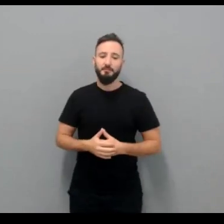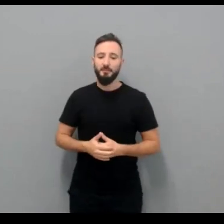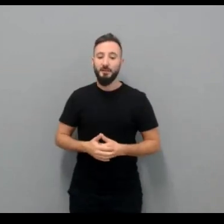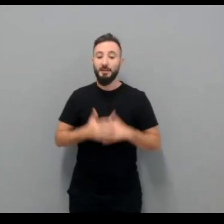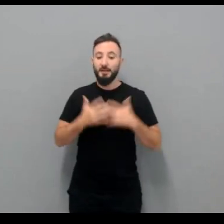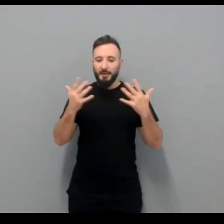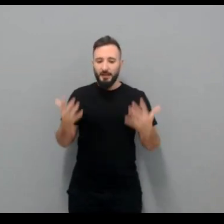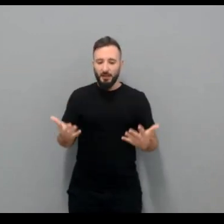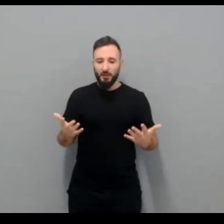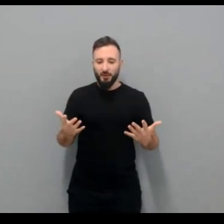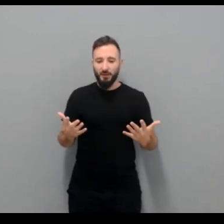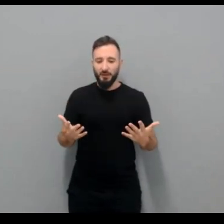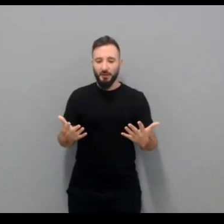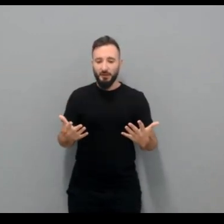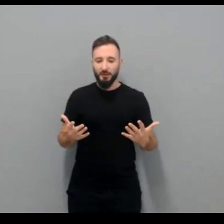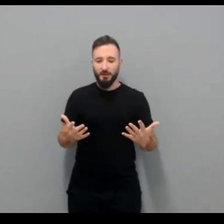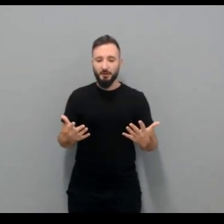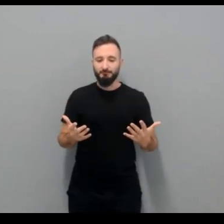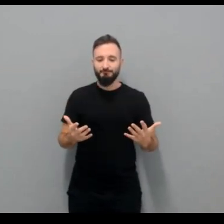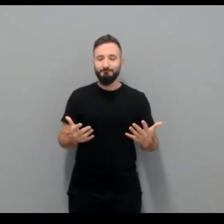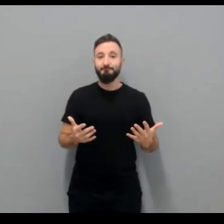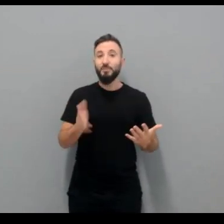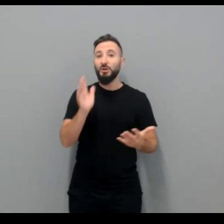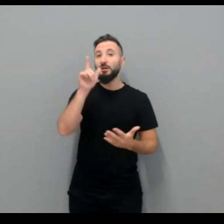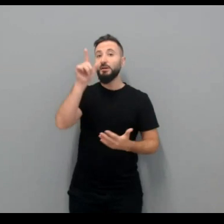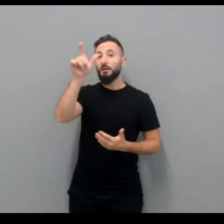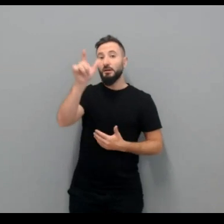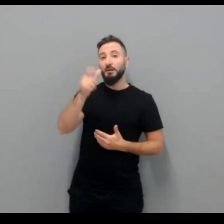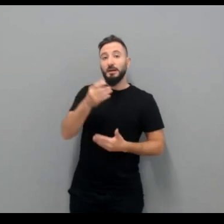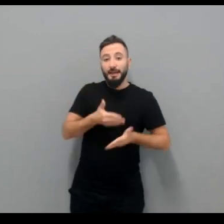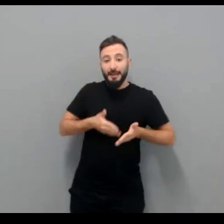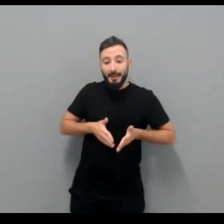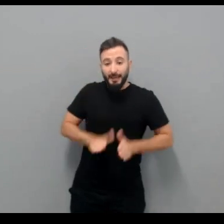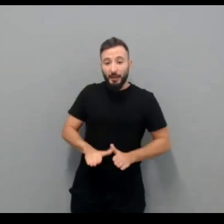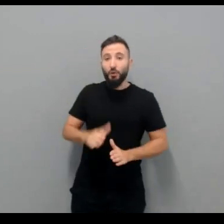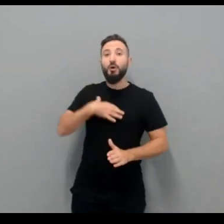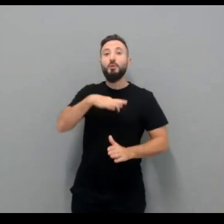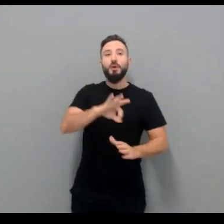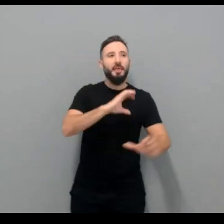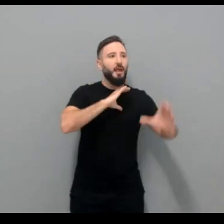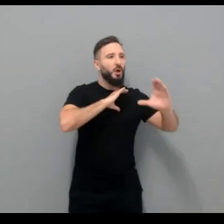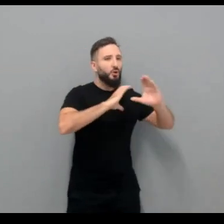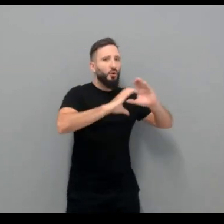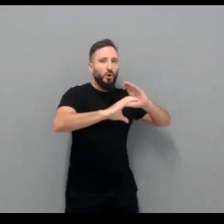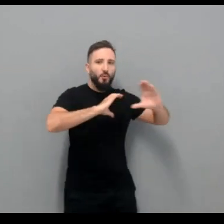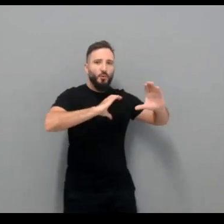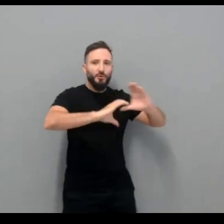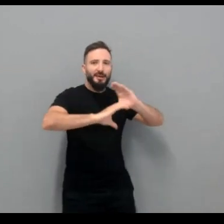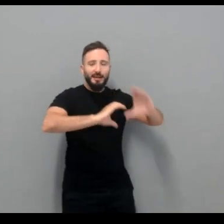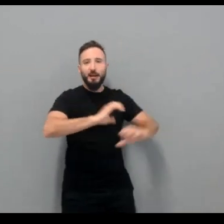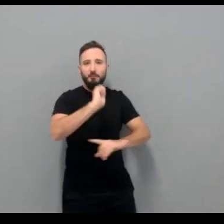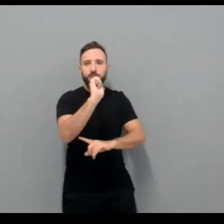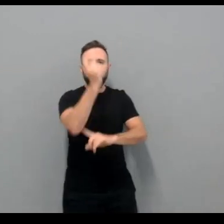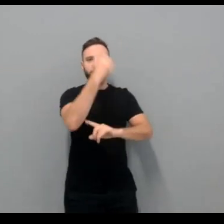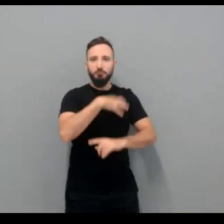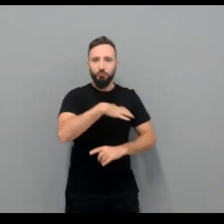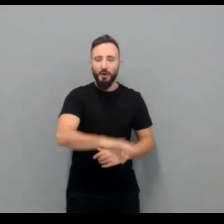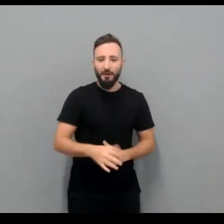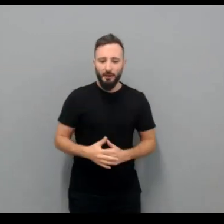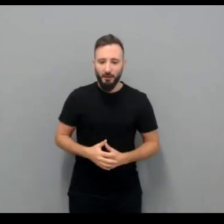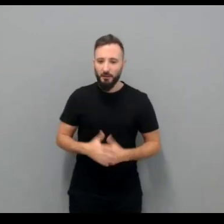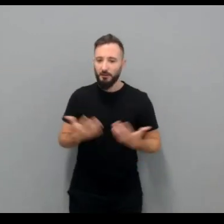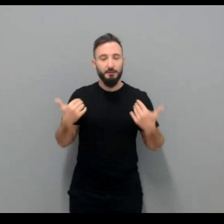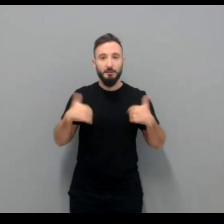claro, cuando llegas el día y te dicen: tu hijo va a poder comunicarse contigo, vamos a mirar si tu hijo se puede comunicar contigo.